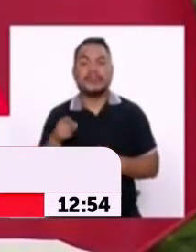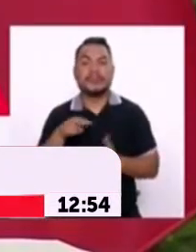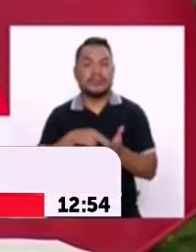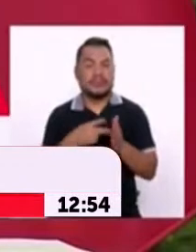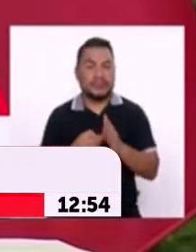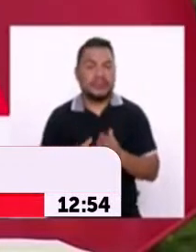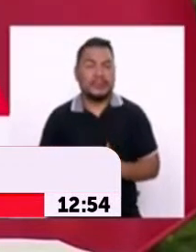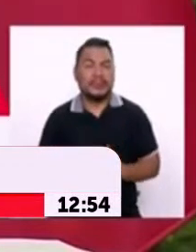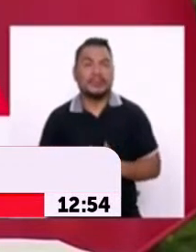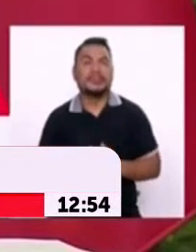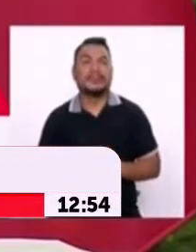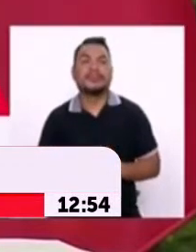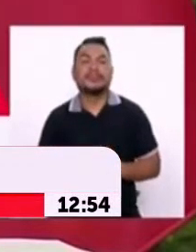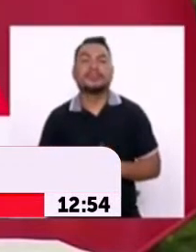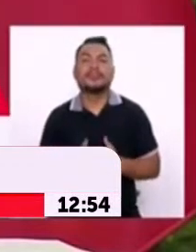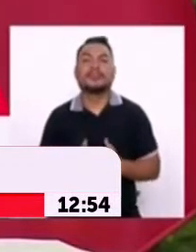refleja